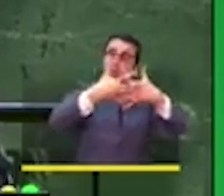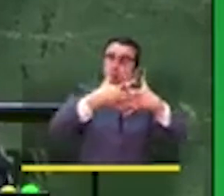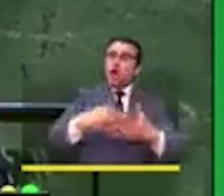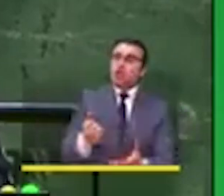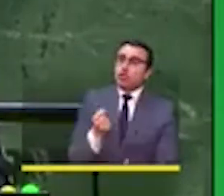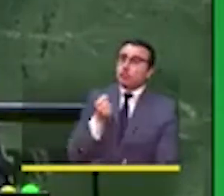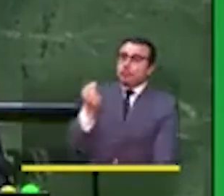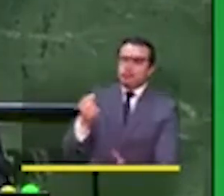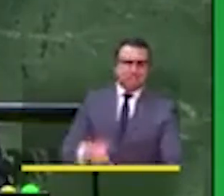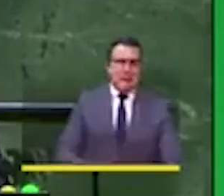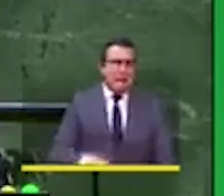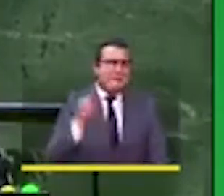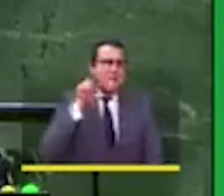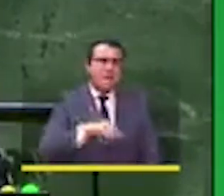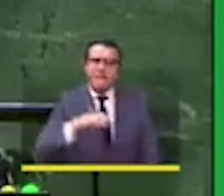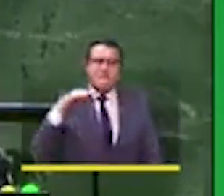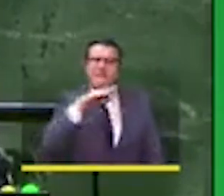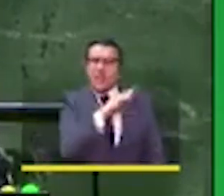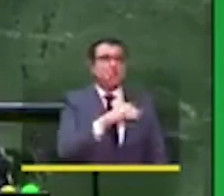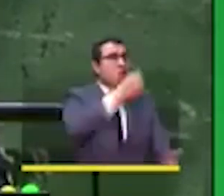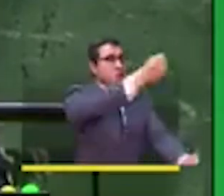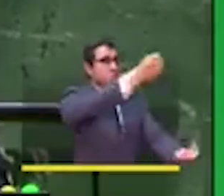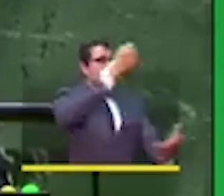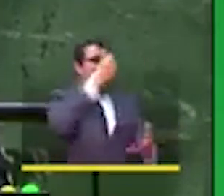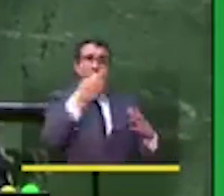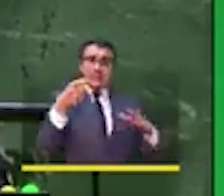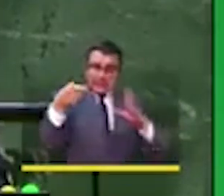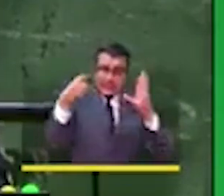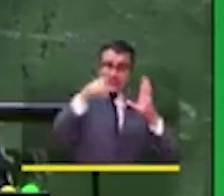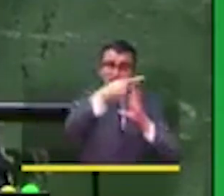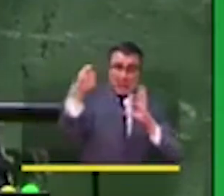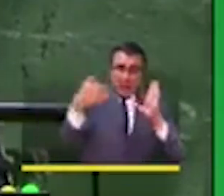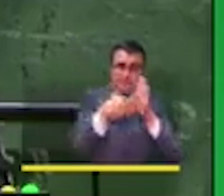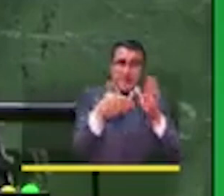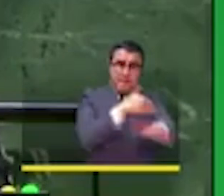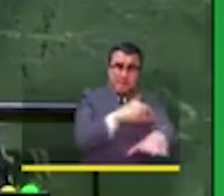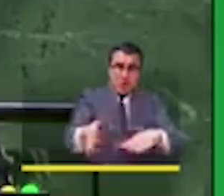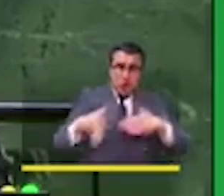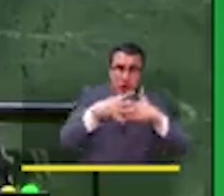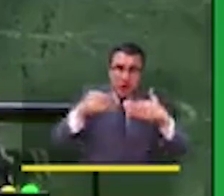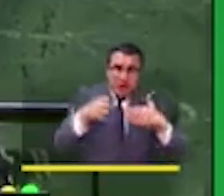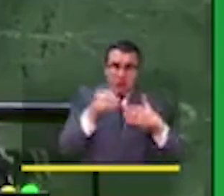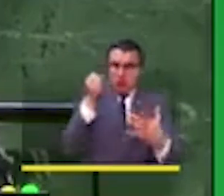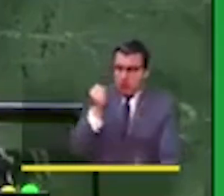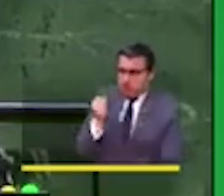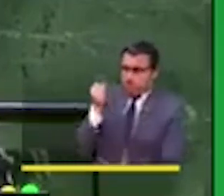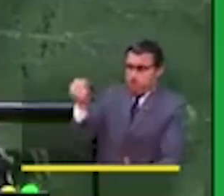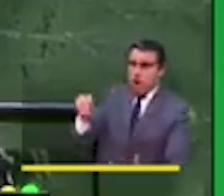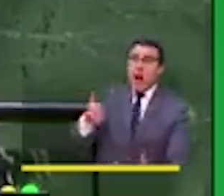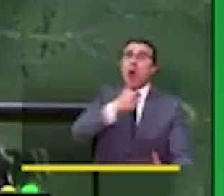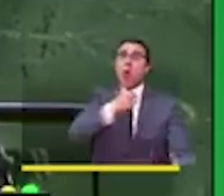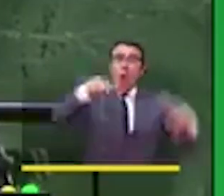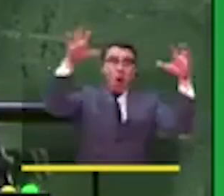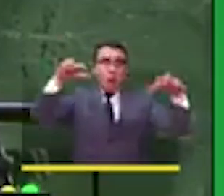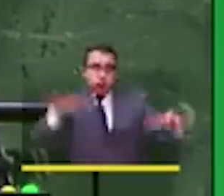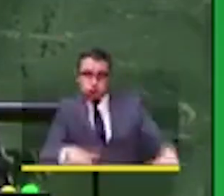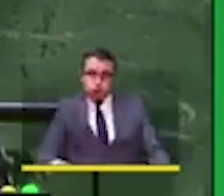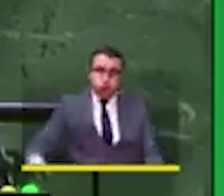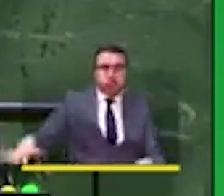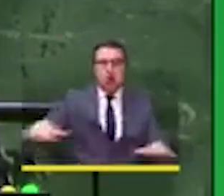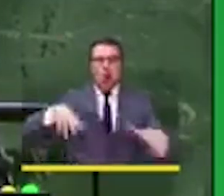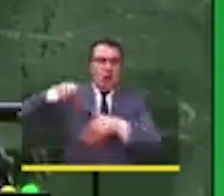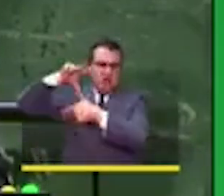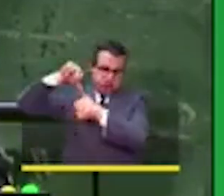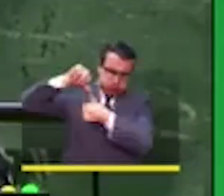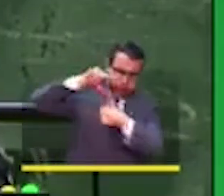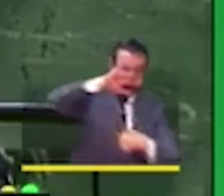tienen 100 mil millones de dólares para entregar a los países y defenderlos de inundaciones,